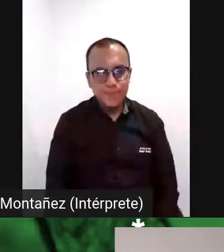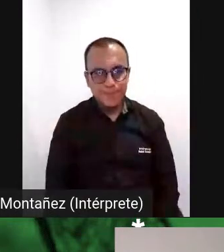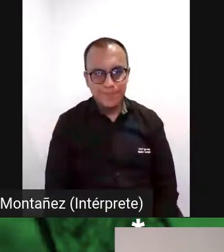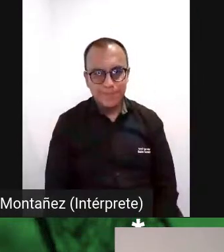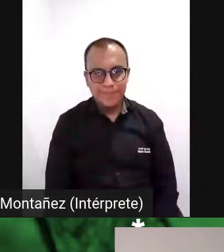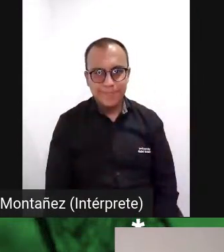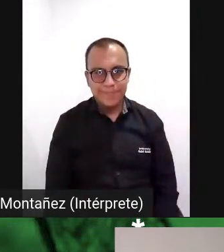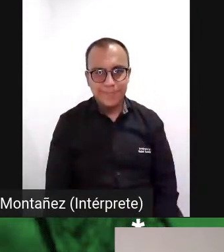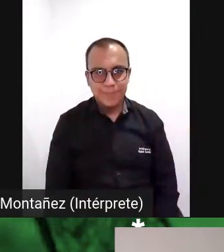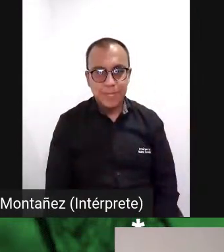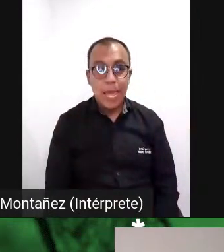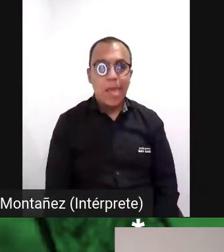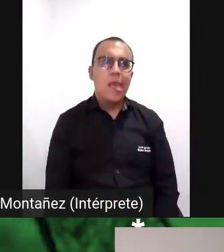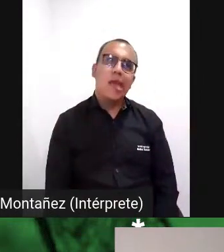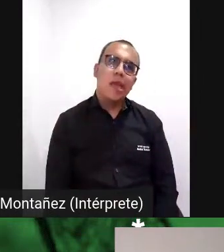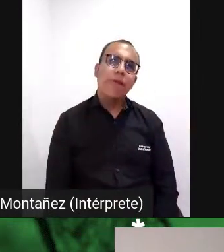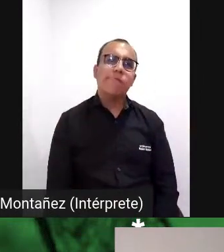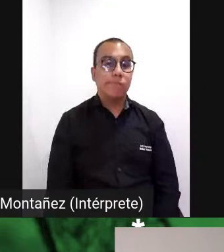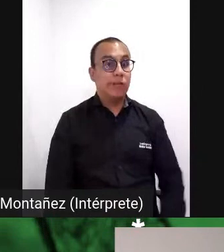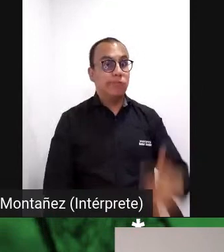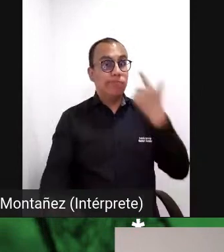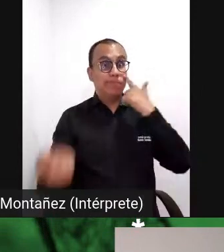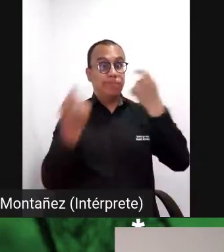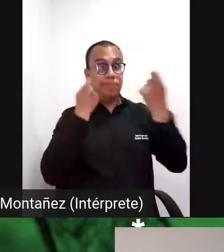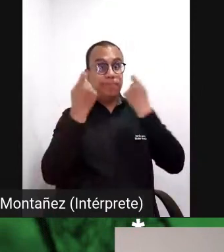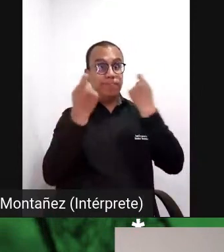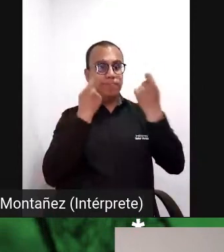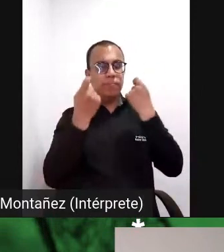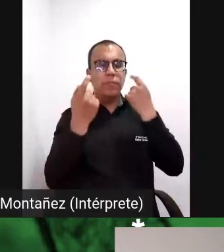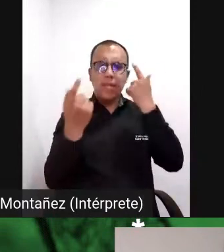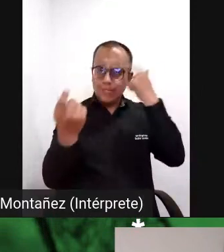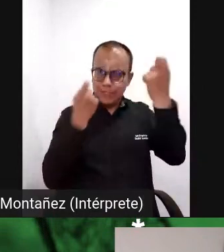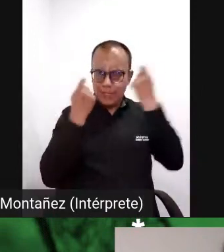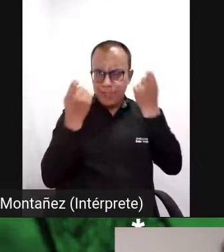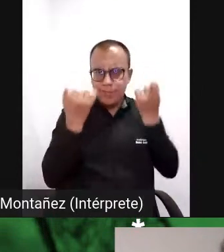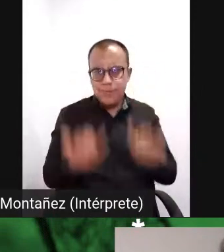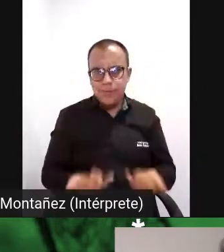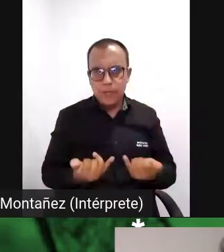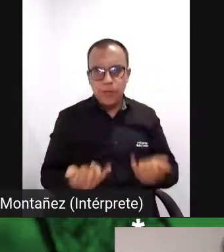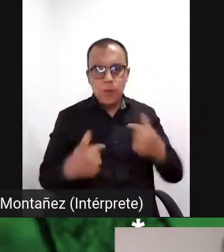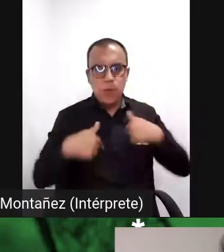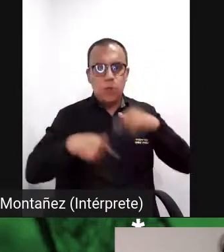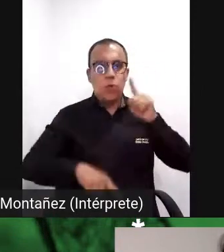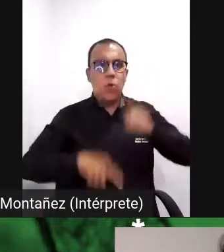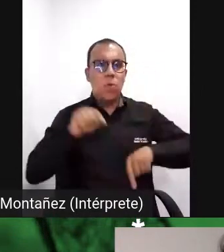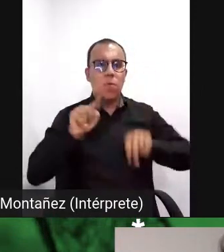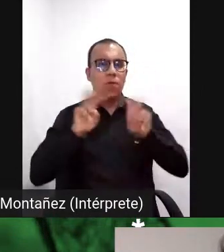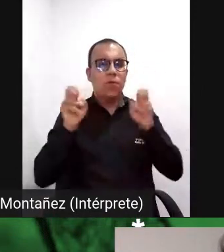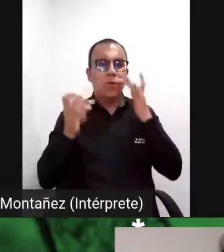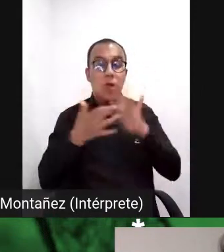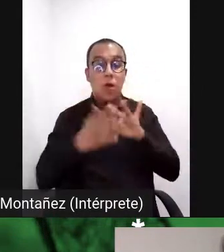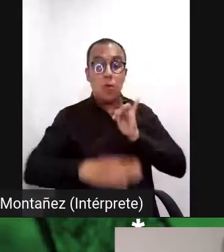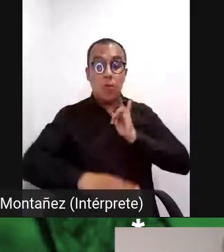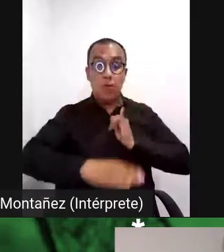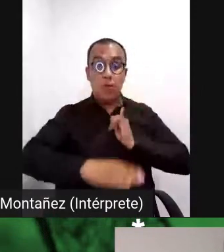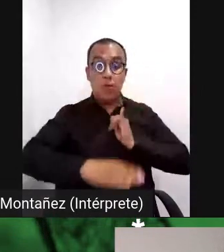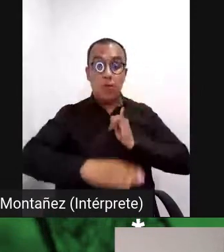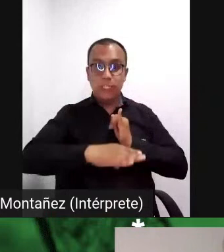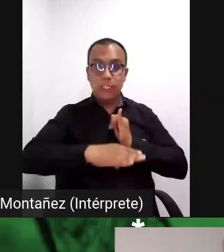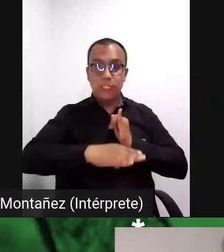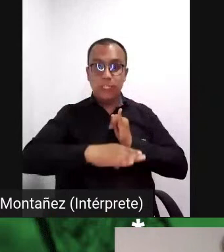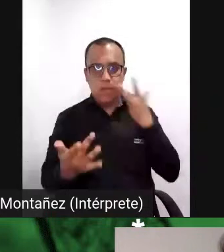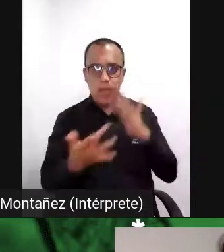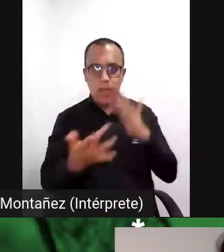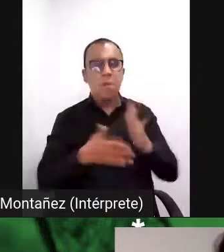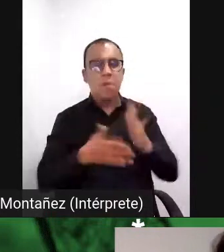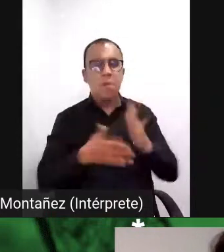Bueno, yo creo que de toda la estrategia, ¿no? También ahorita, pues yo no puedo hablar, digamos, desde la institución, pero lo que tengo claro